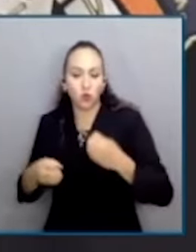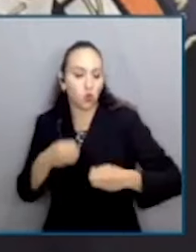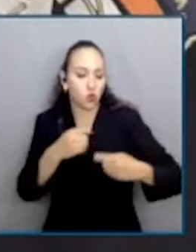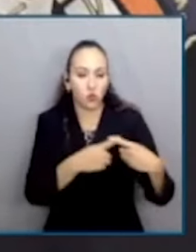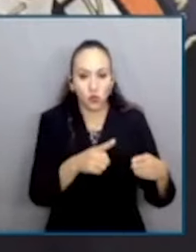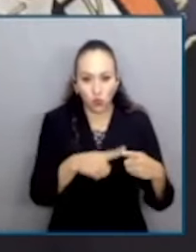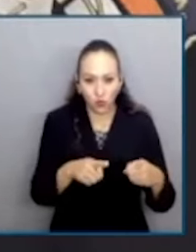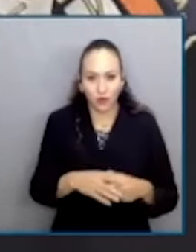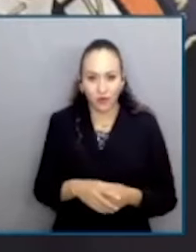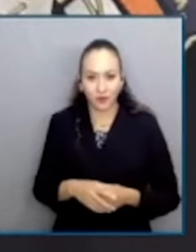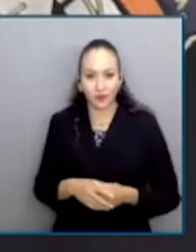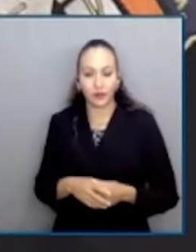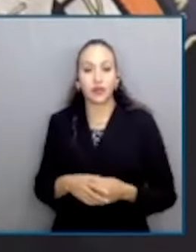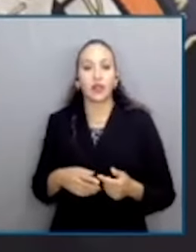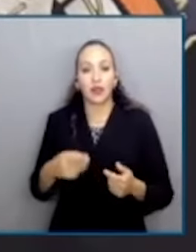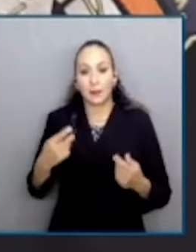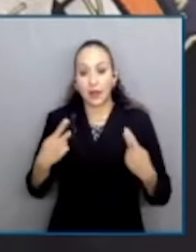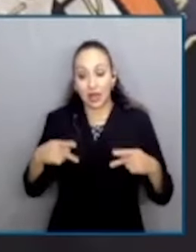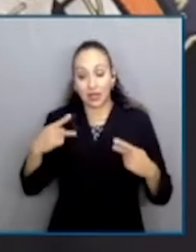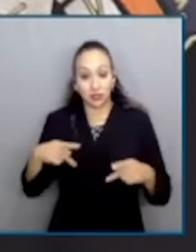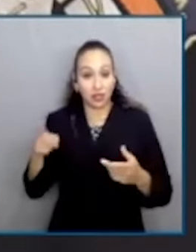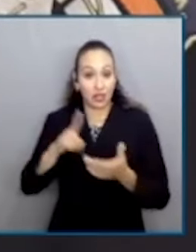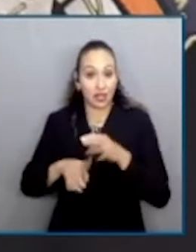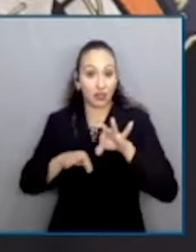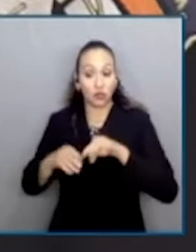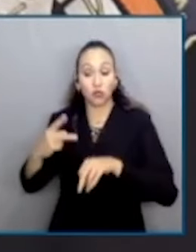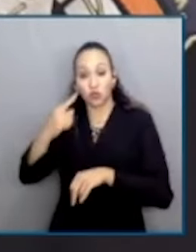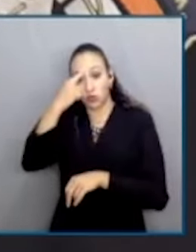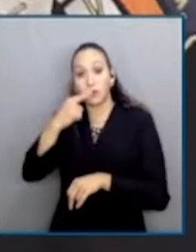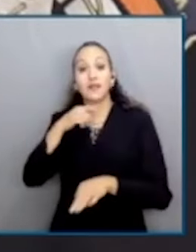perfiles de las personas que laboran